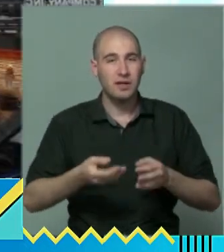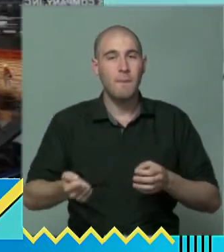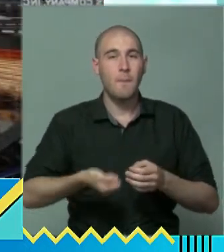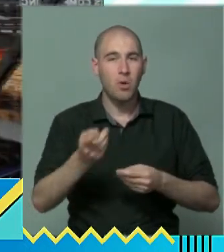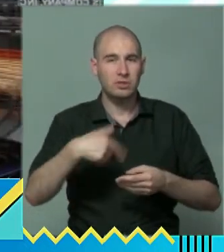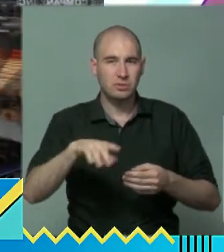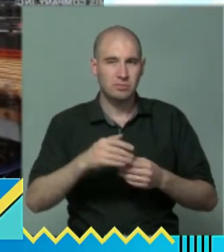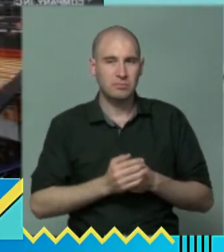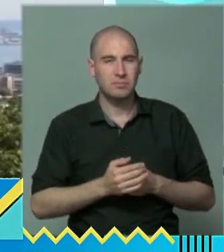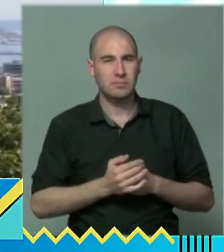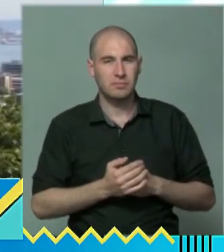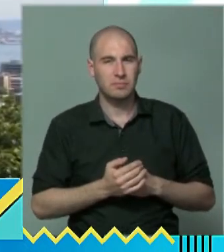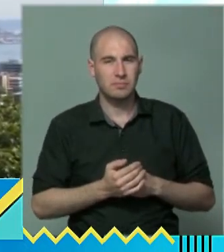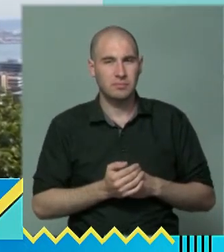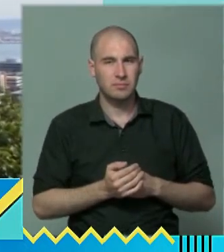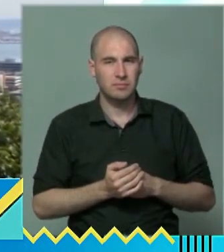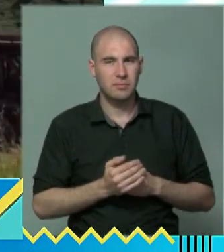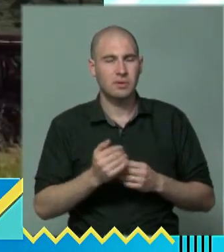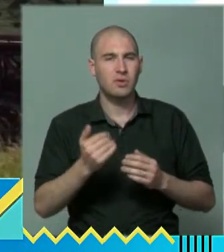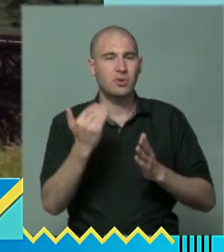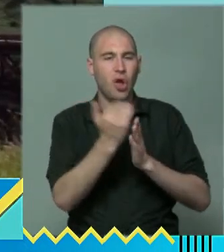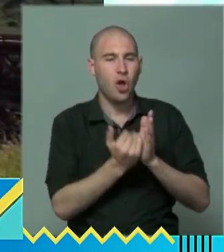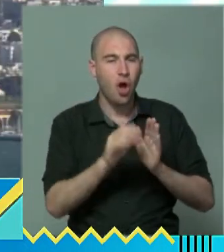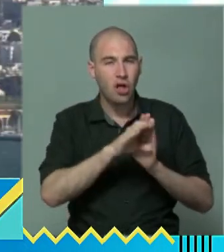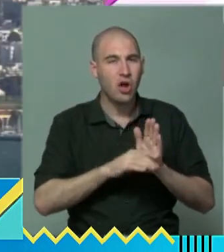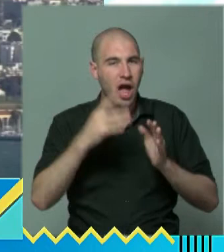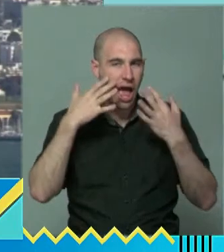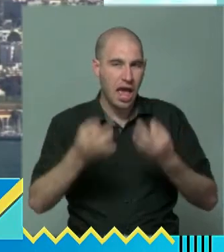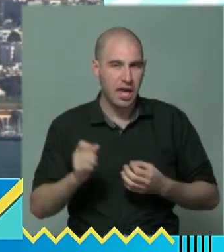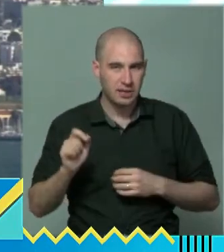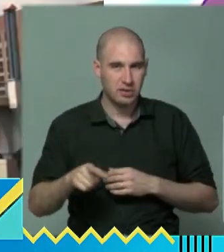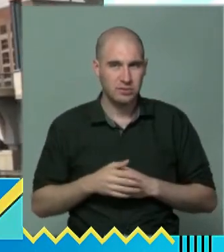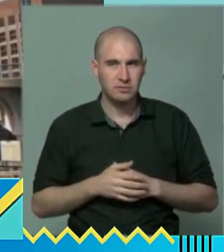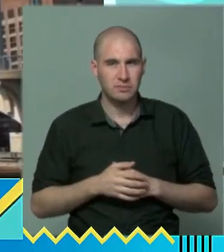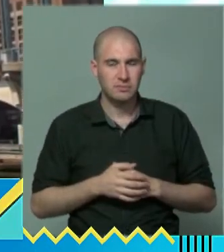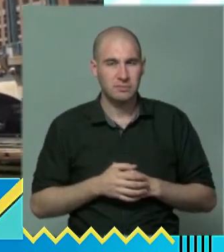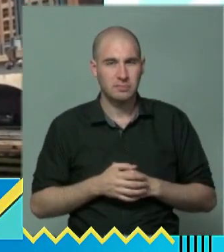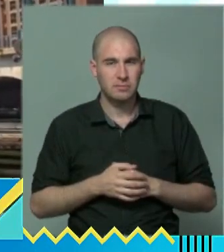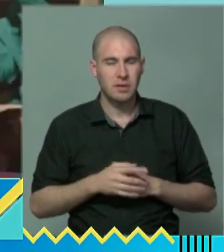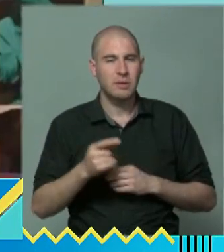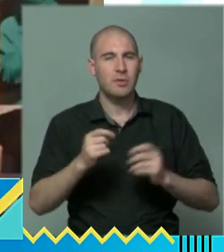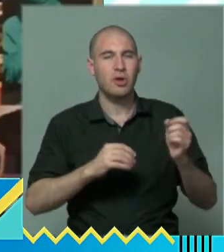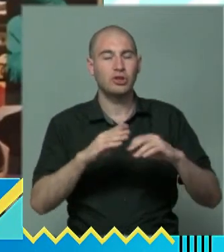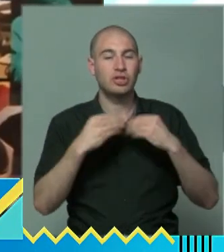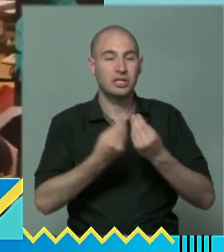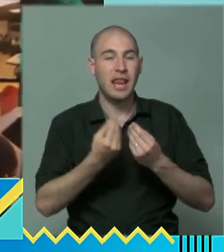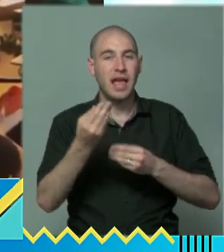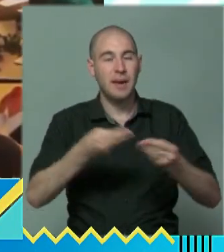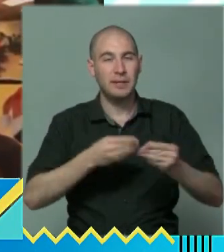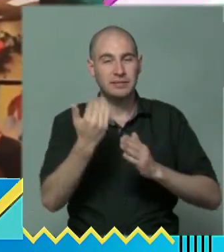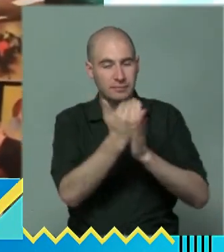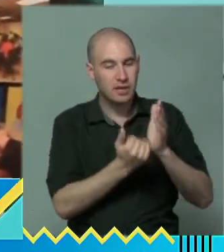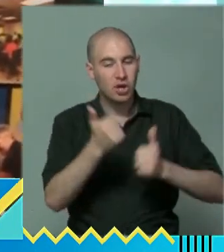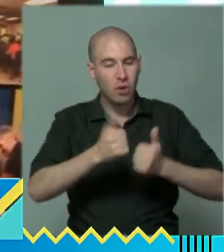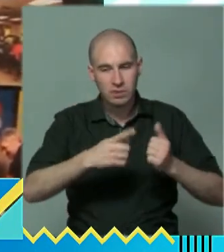de integridad, que tienen políticas de corrupción, que tienen códigos éticos. Empiezan a hacerse un ranking de las empresas transparentes, empiezan a competir